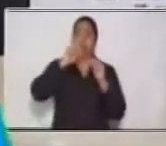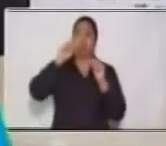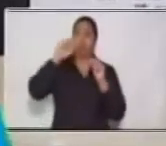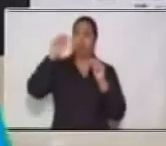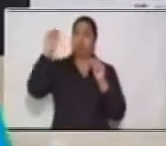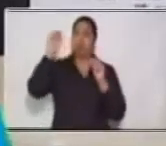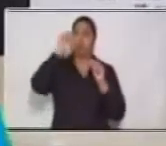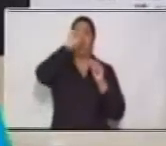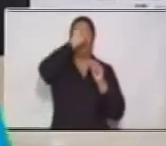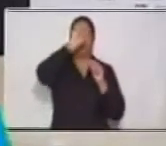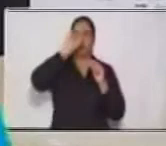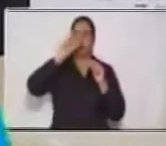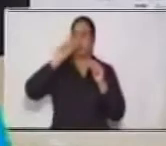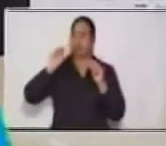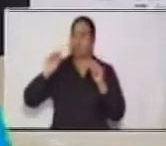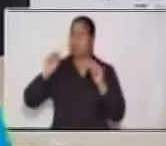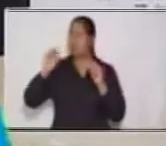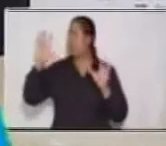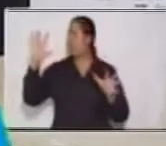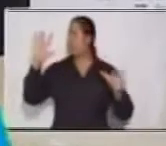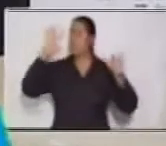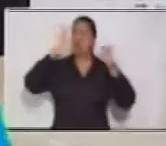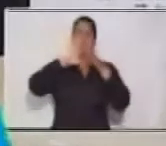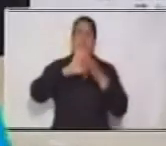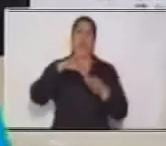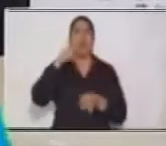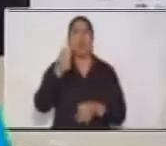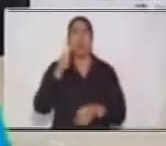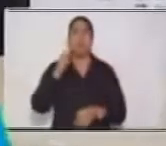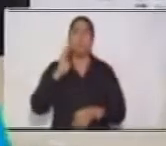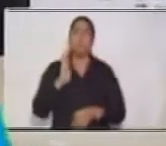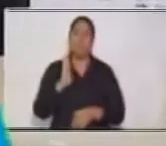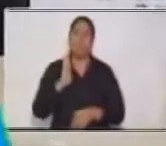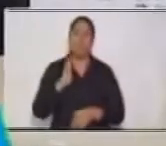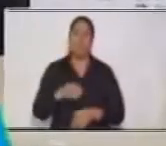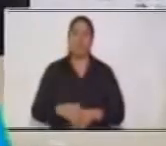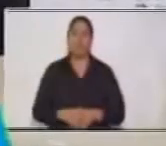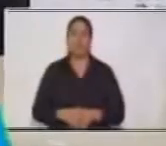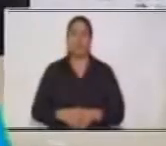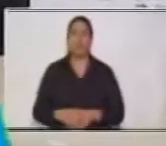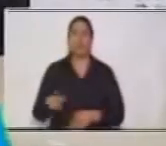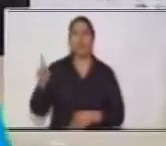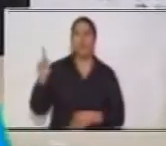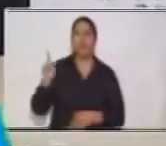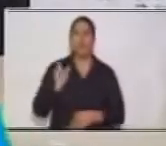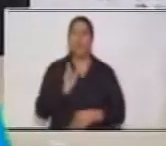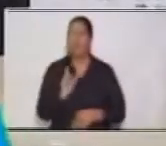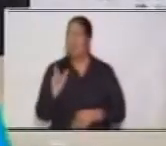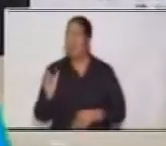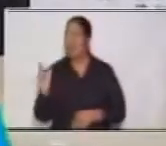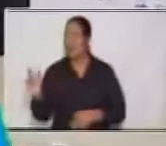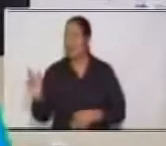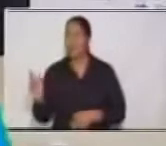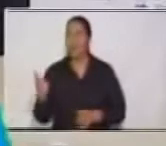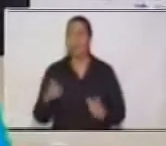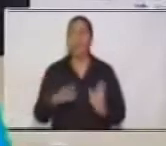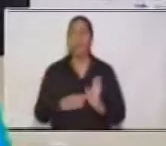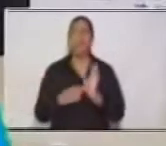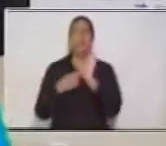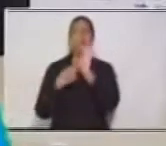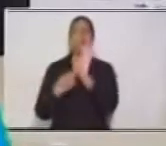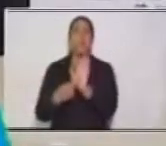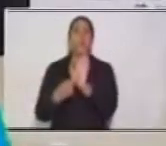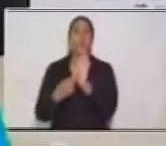relacionando el valor A con el B. Esta ecuación nos representa la forma de